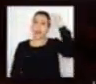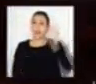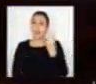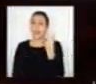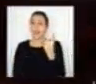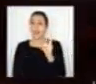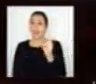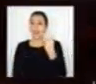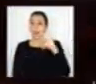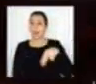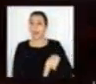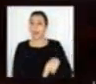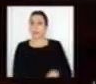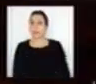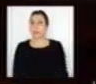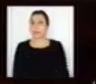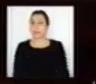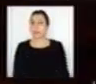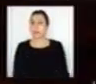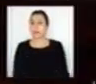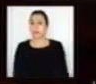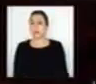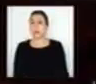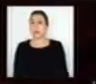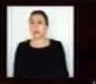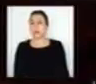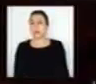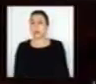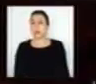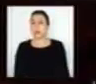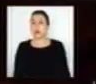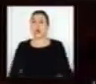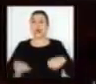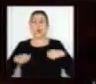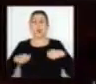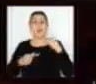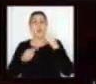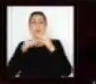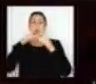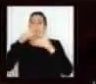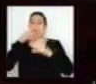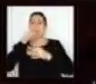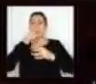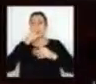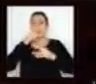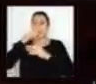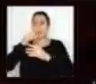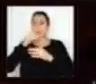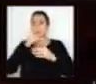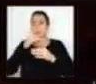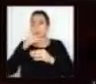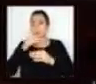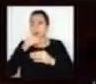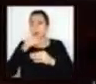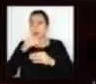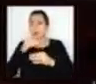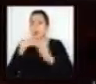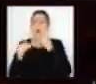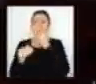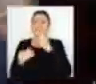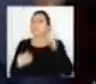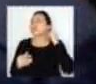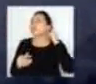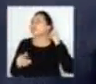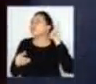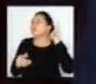un joven tocaba la flauta dulce y tocaba una hermosa melodía conocida como el derecho a vivir en